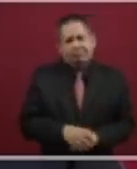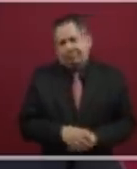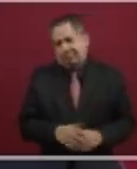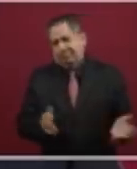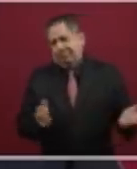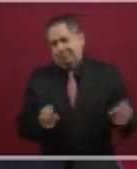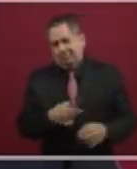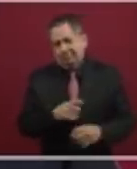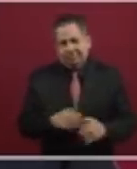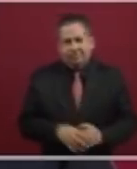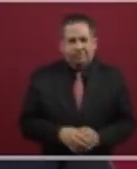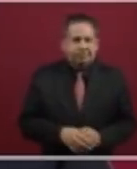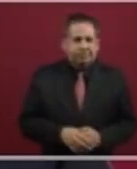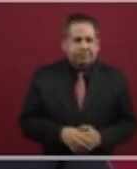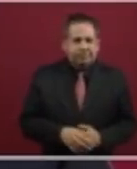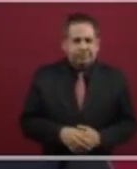¿Sí?